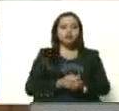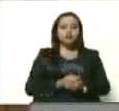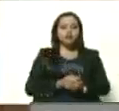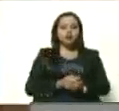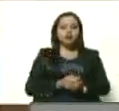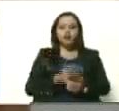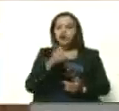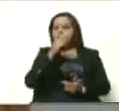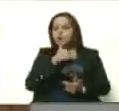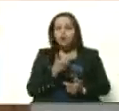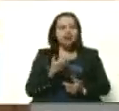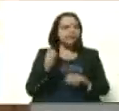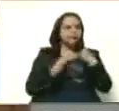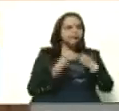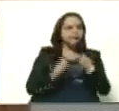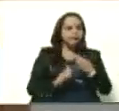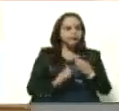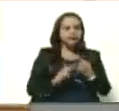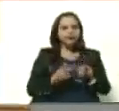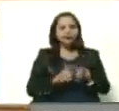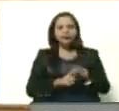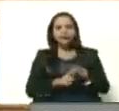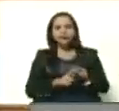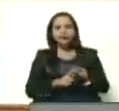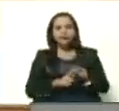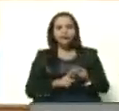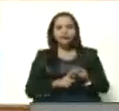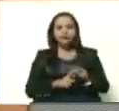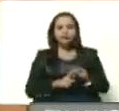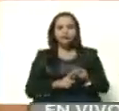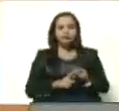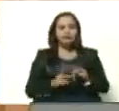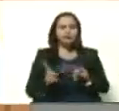dudas, no hubo